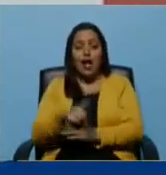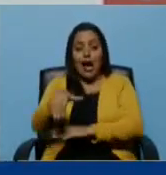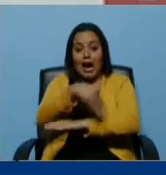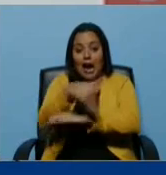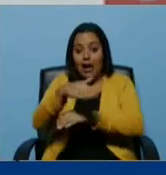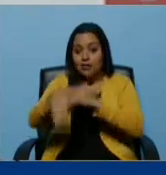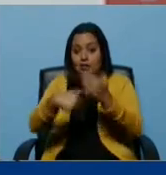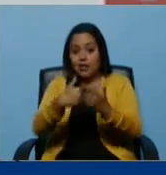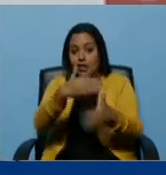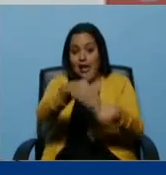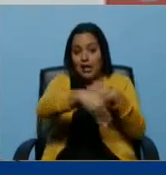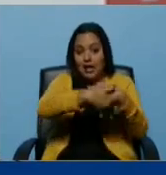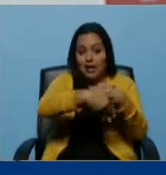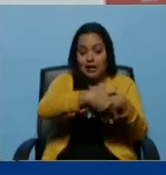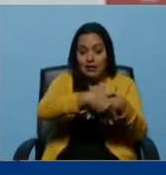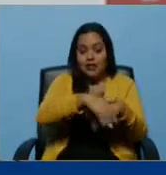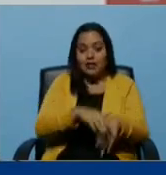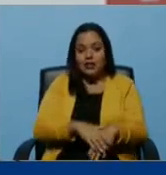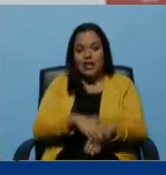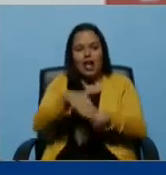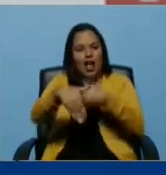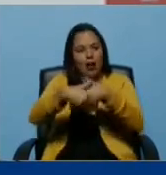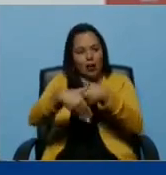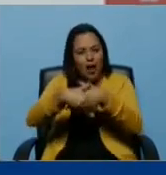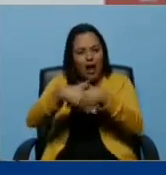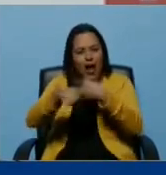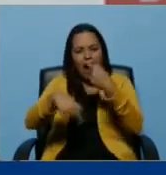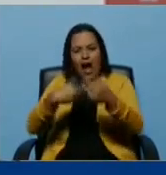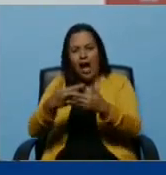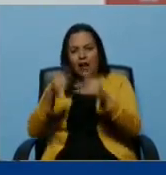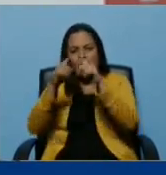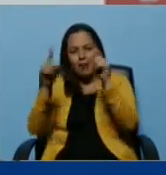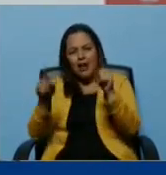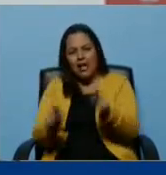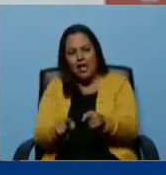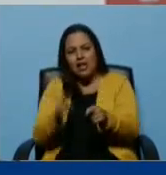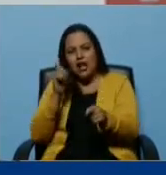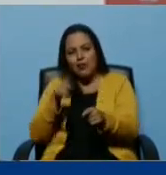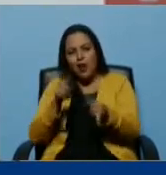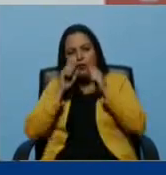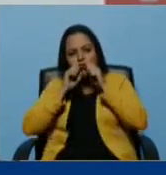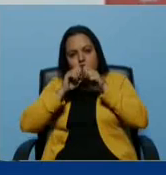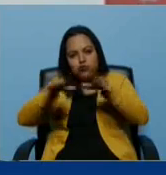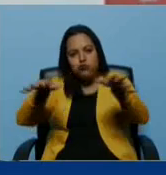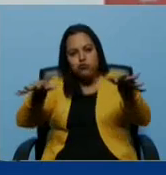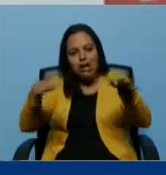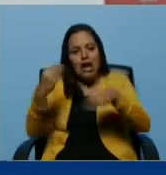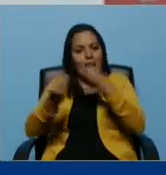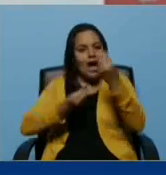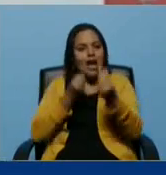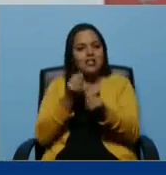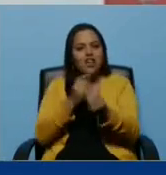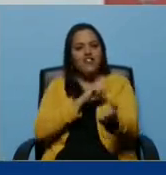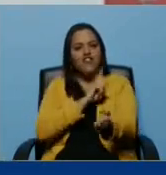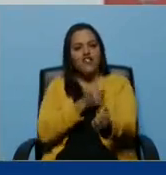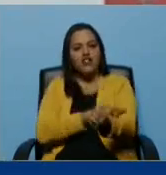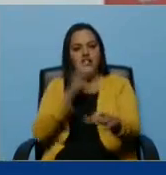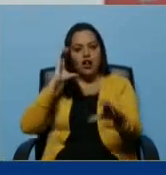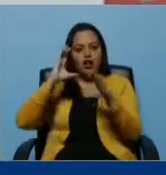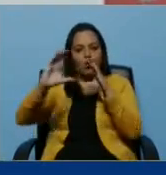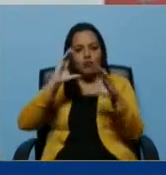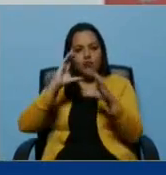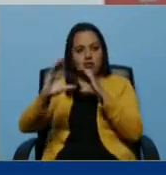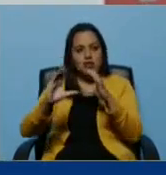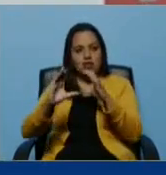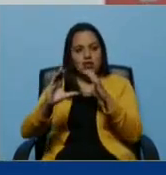redes a los medios, de los medios a las paredes, Radio Bemba, y construir nuestra fuerza comunicacional que